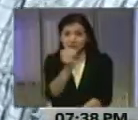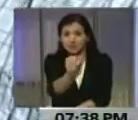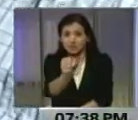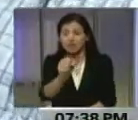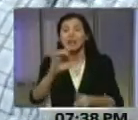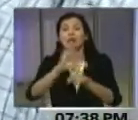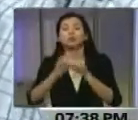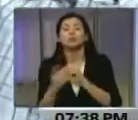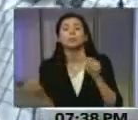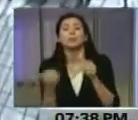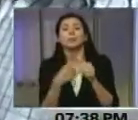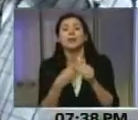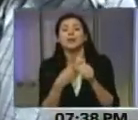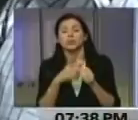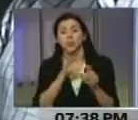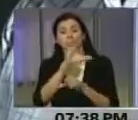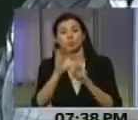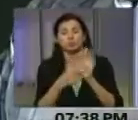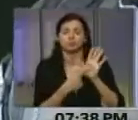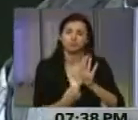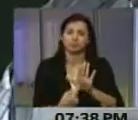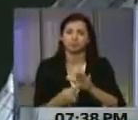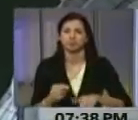principales que yo quiero transmitir.